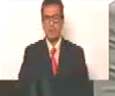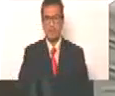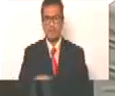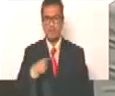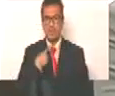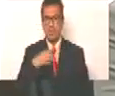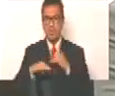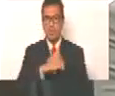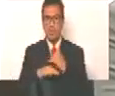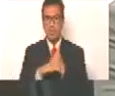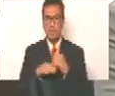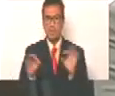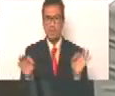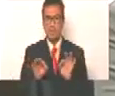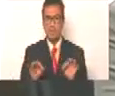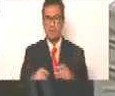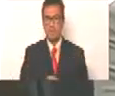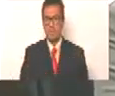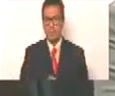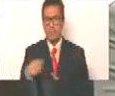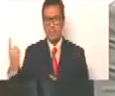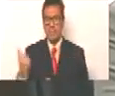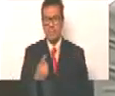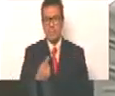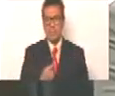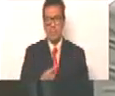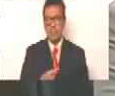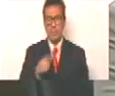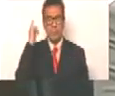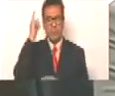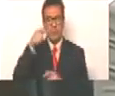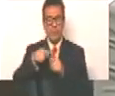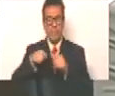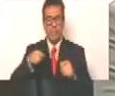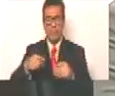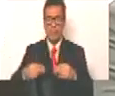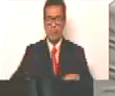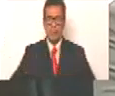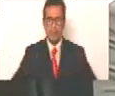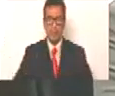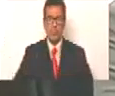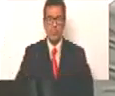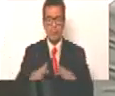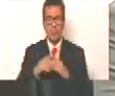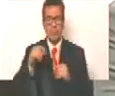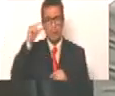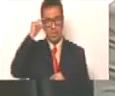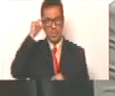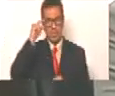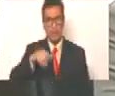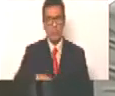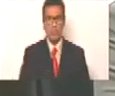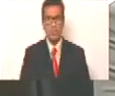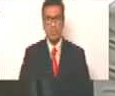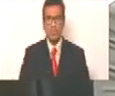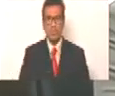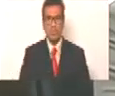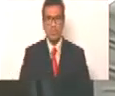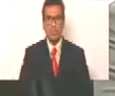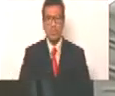la compañera que viene del estado del Tamacuro con un gran esfuerzo todos los días cuando atraviesa aquellos caños